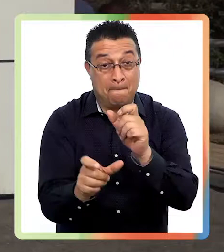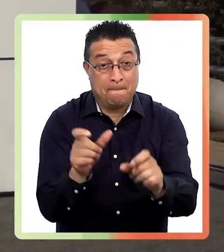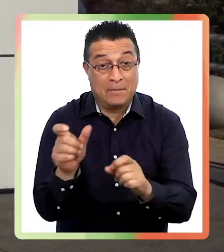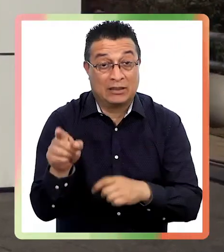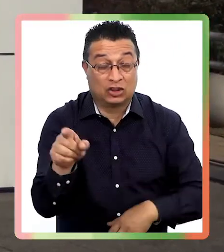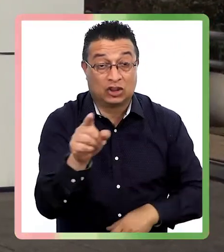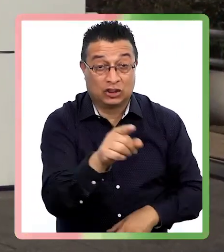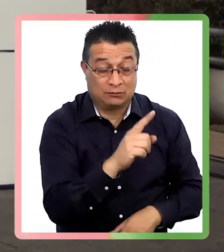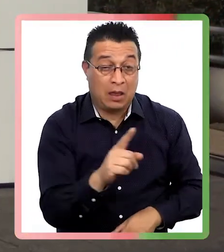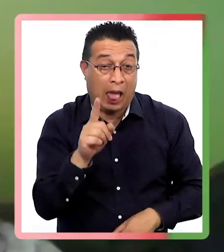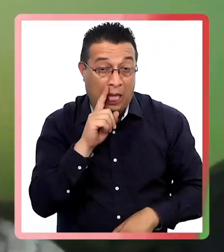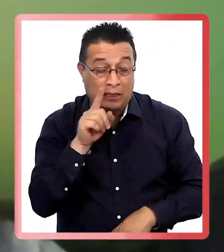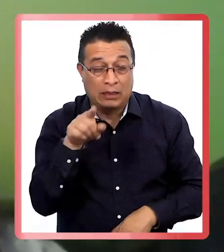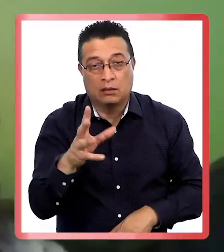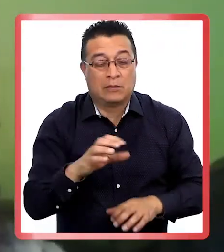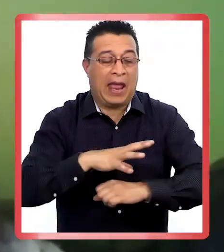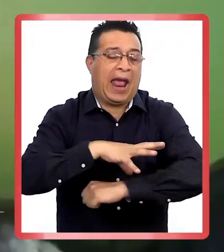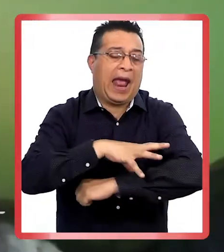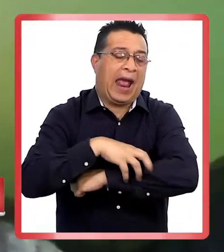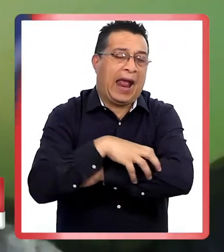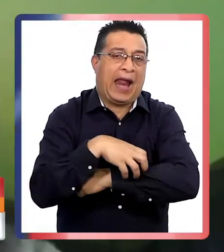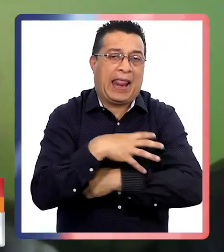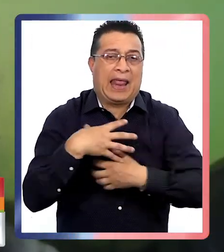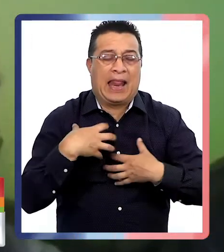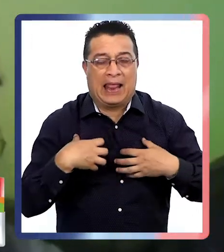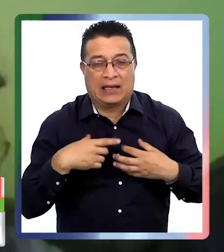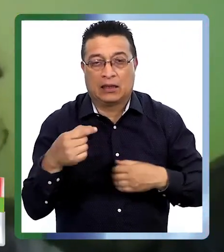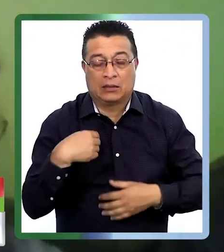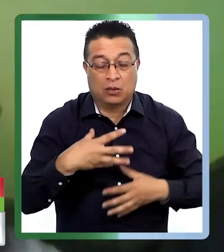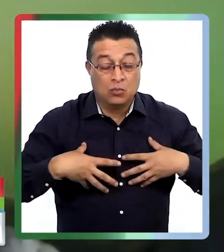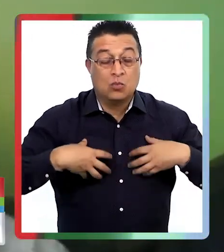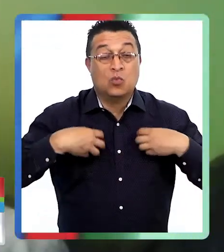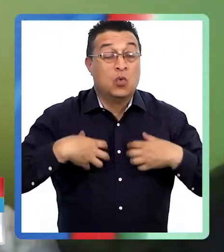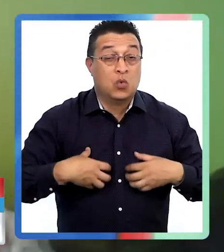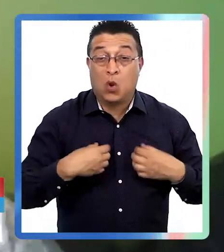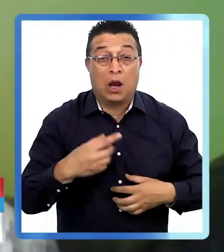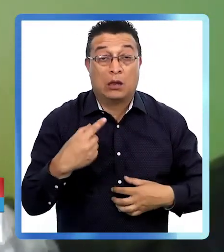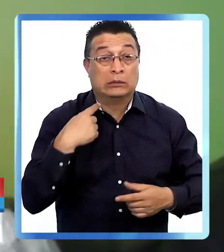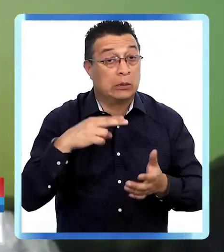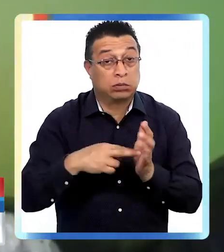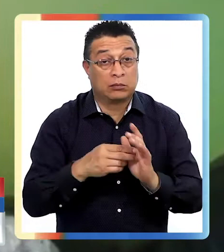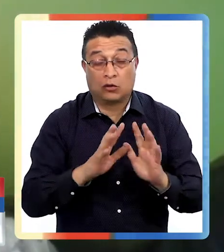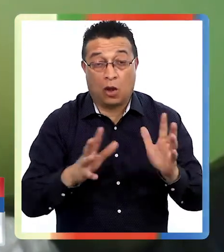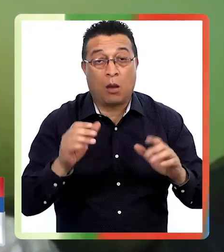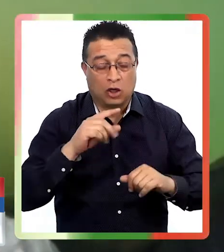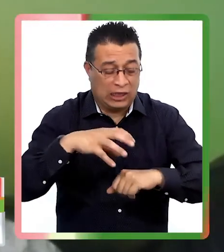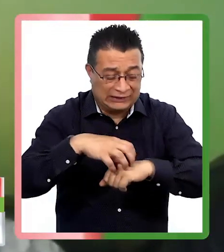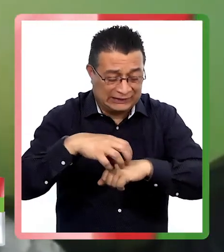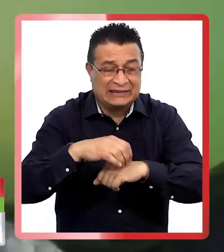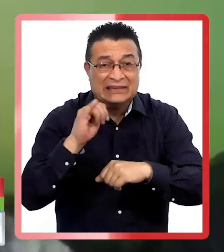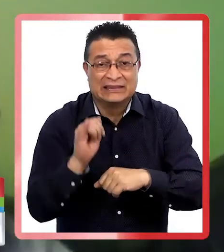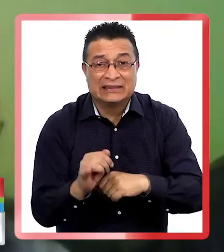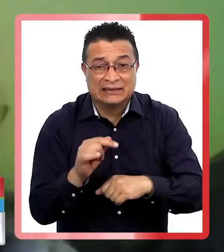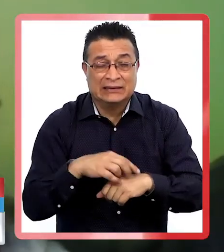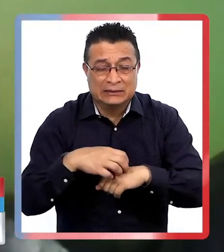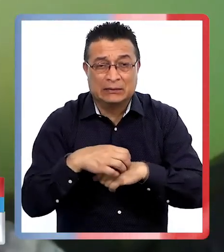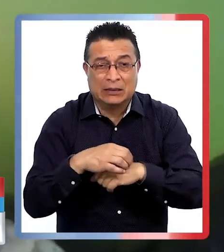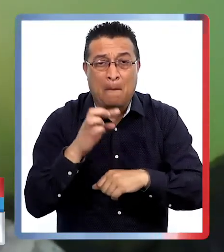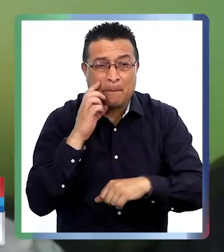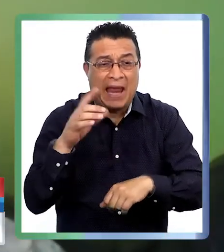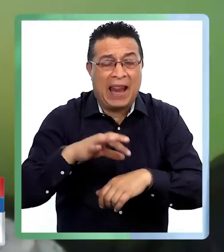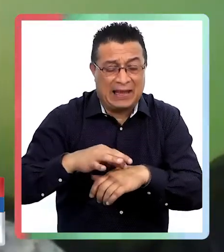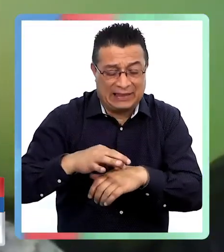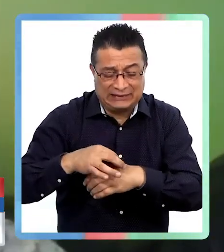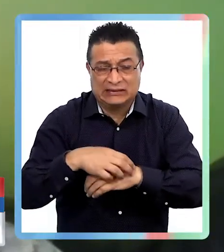que tiene por ejemplo un cuadro alérgico que no comprometa su vía respiratoria pero que presenta un rasgo tan es decir le empezó a picar la